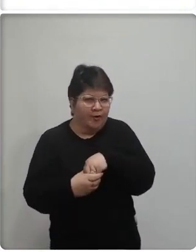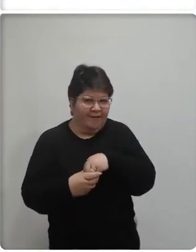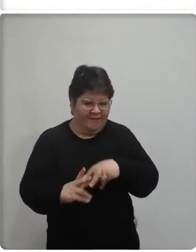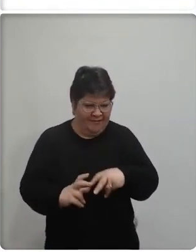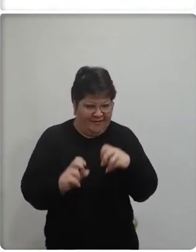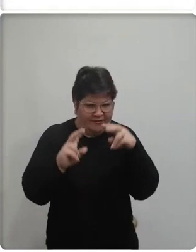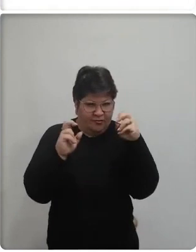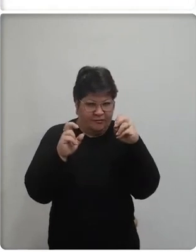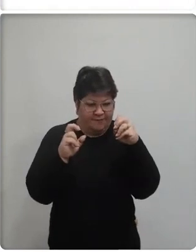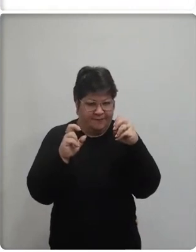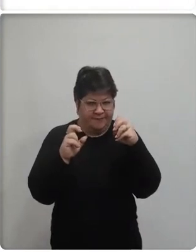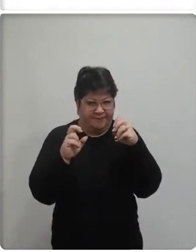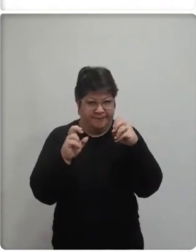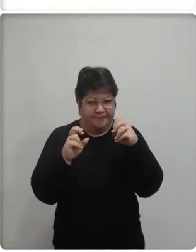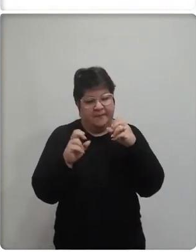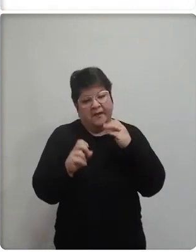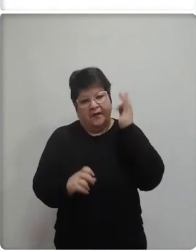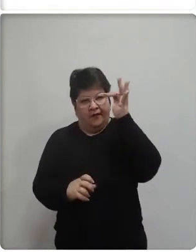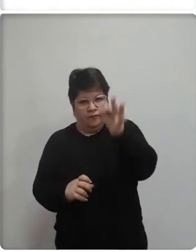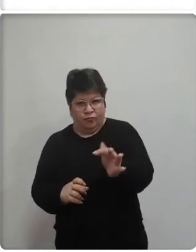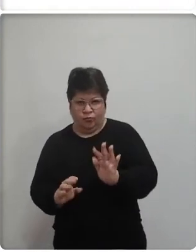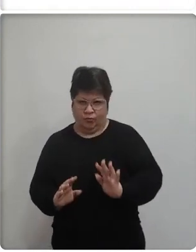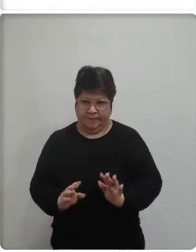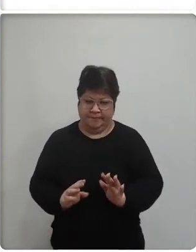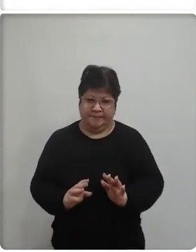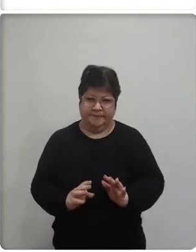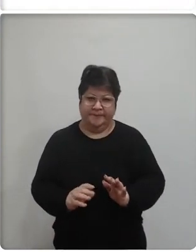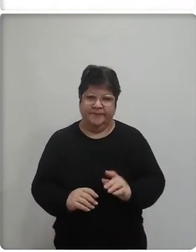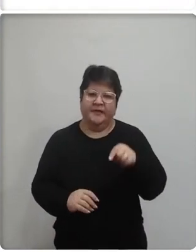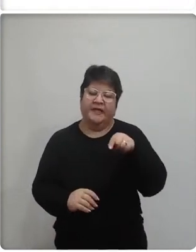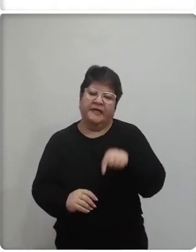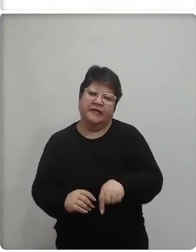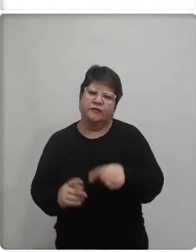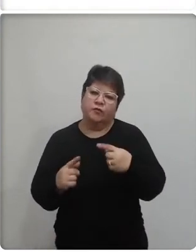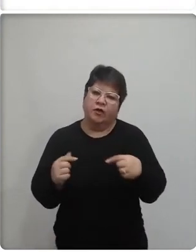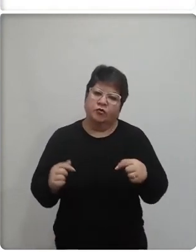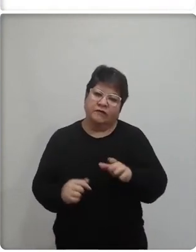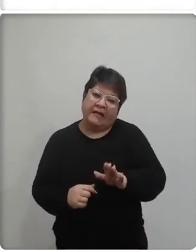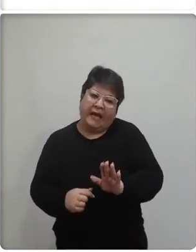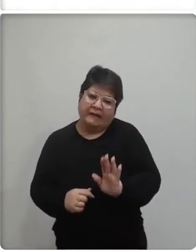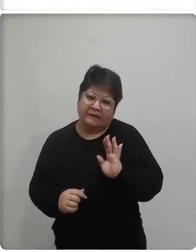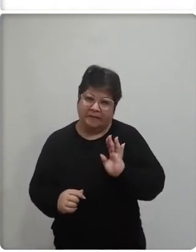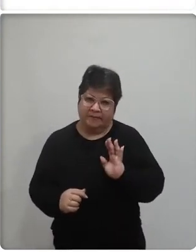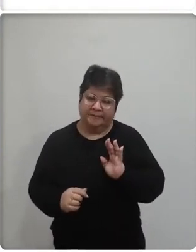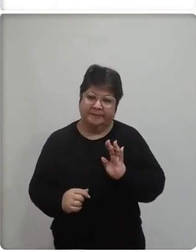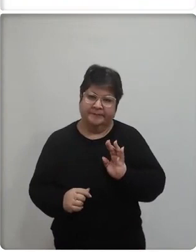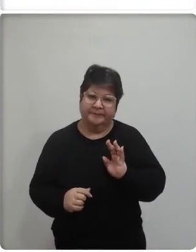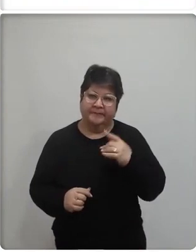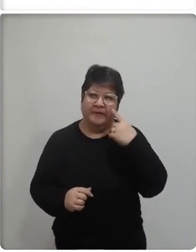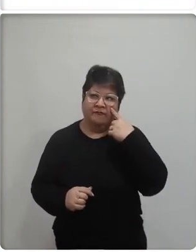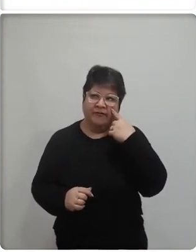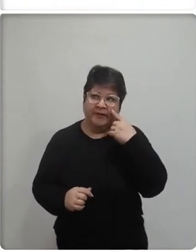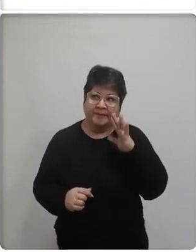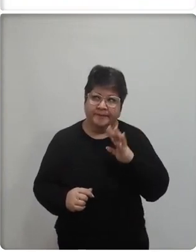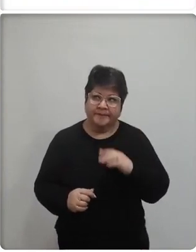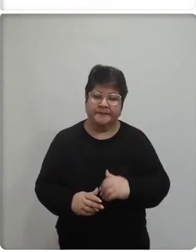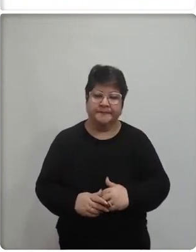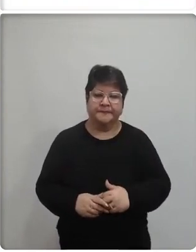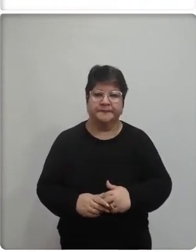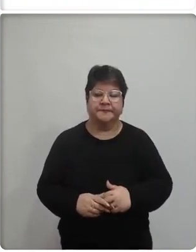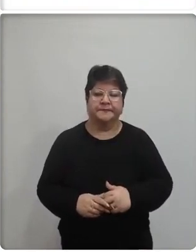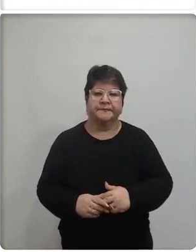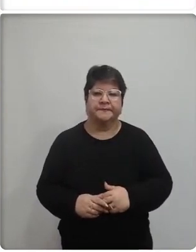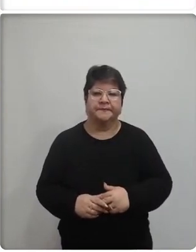pesquisa a futuro. Es algo que está ahí como en carpeta. Habría que ver. Bueno,